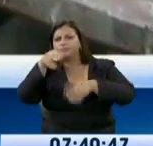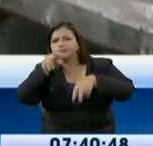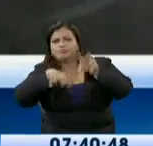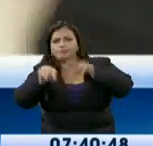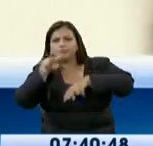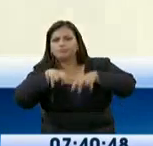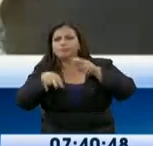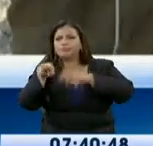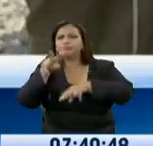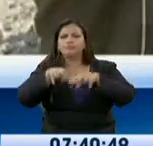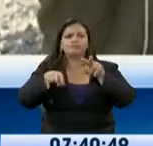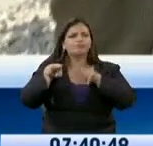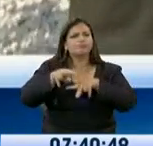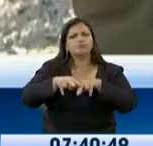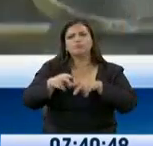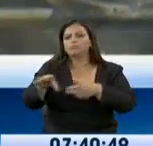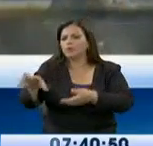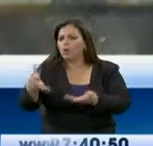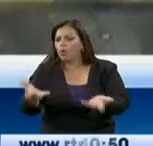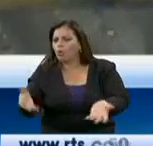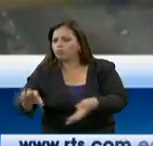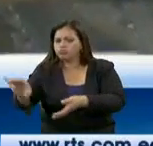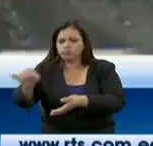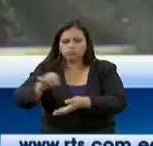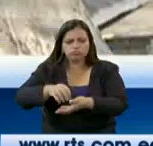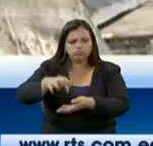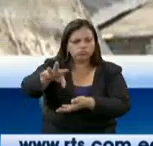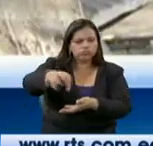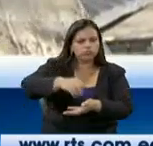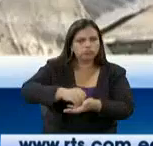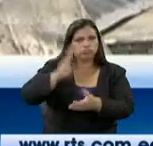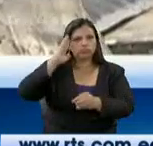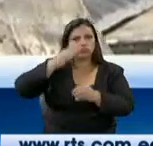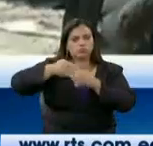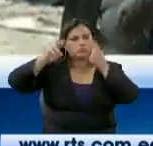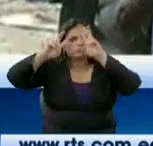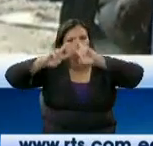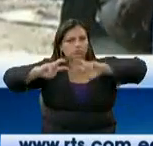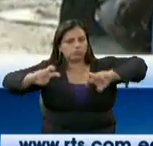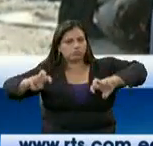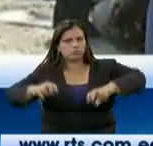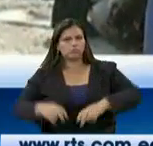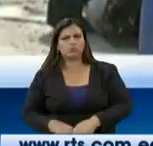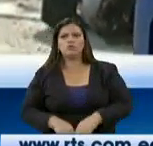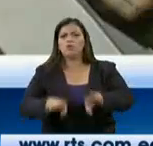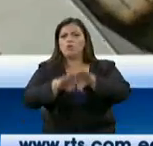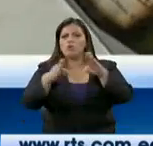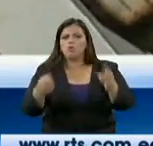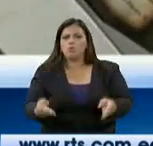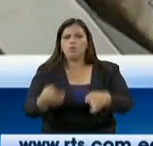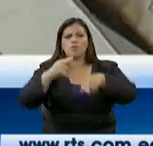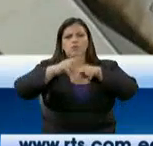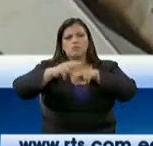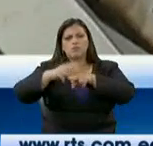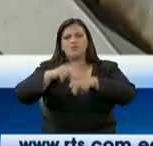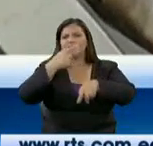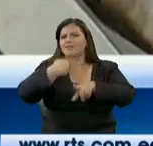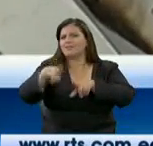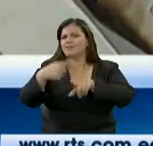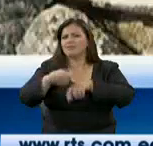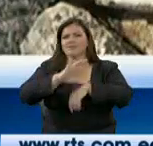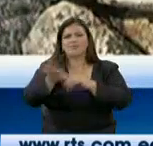para determinar el origen del flagelo. Las llamas consumieron mobiliario escolar como bancas y escritorios, además de reportes